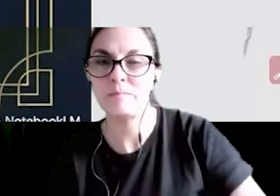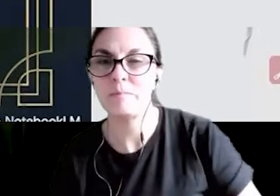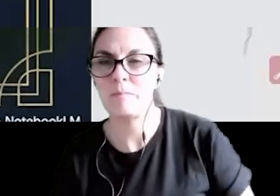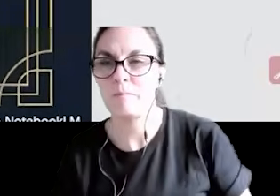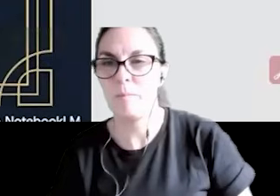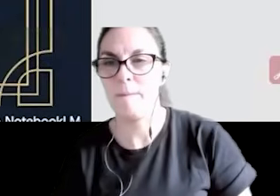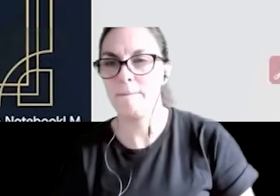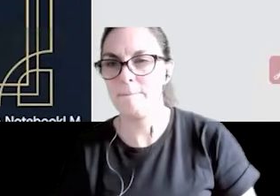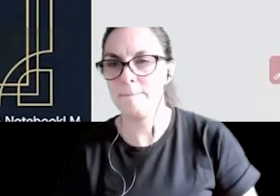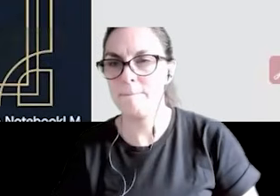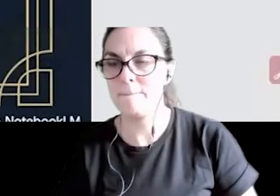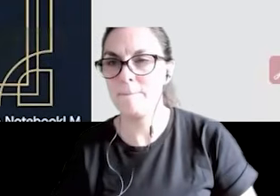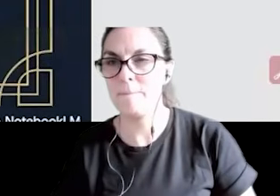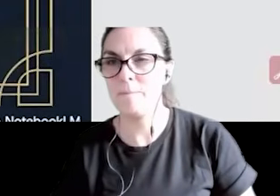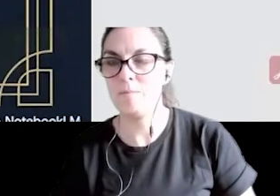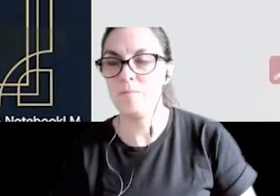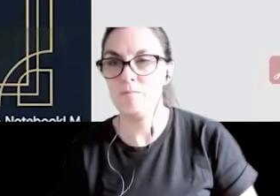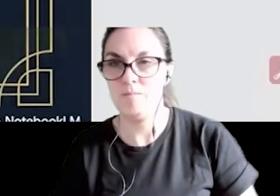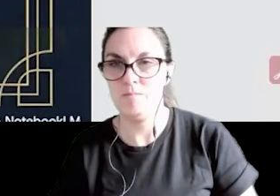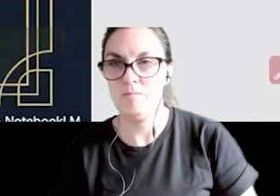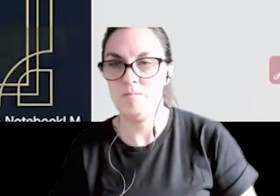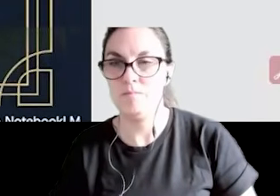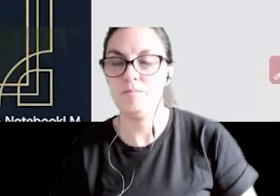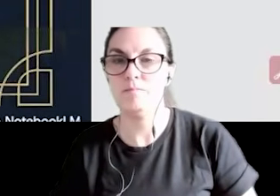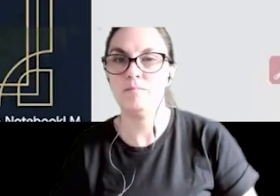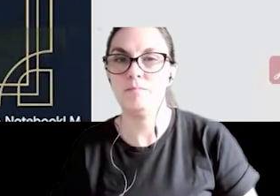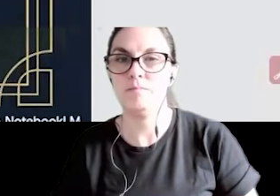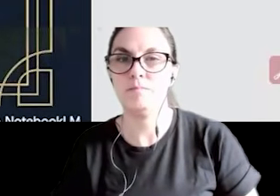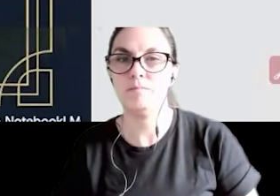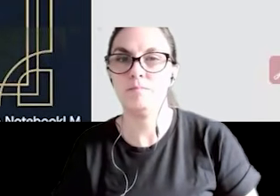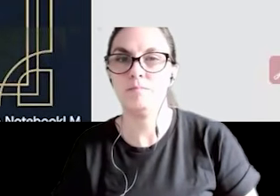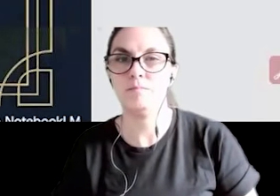periodo en el